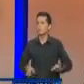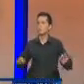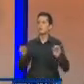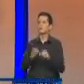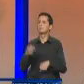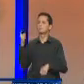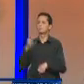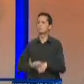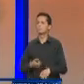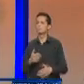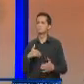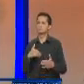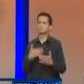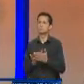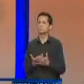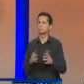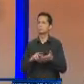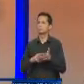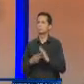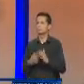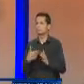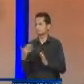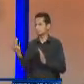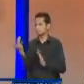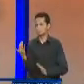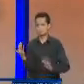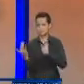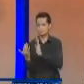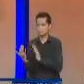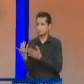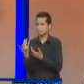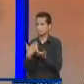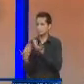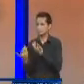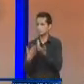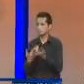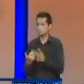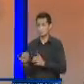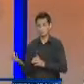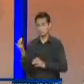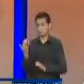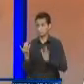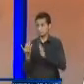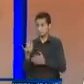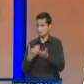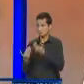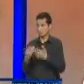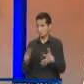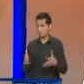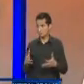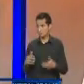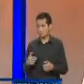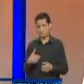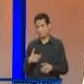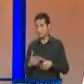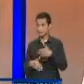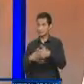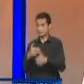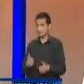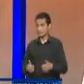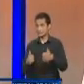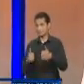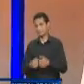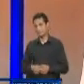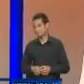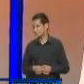para este tipo de acercamientos, en el reconocimiento mutuo. Si no hay este reconocimiento mutuo, es complicado que avancen. En el caso de las